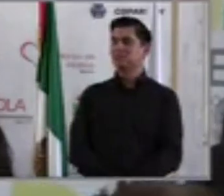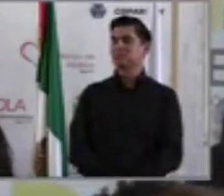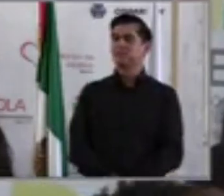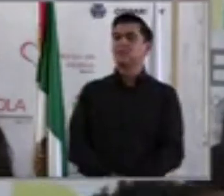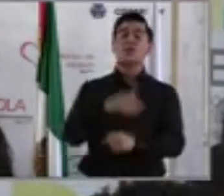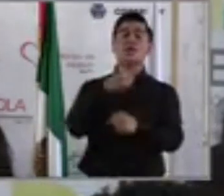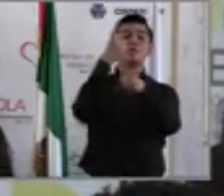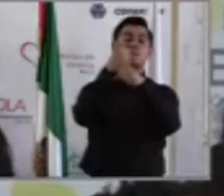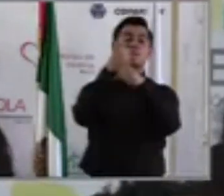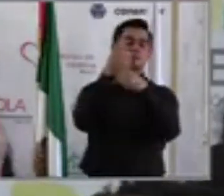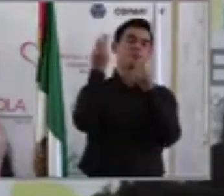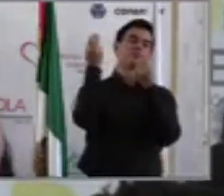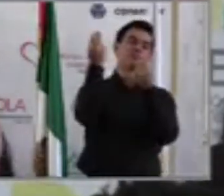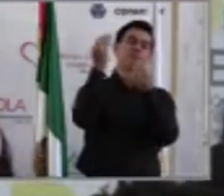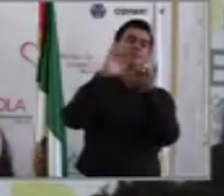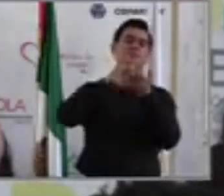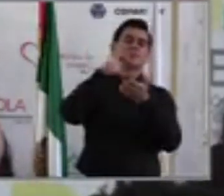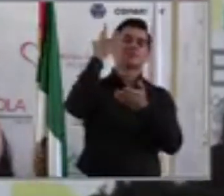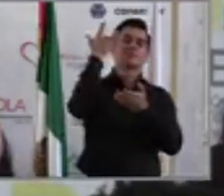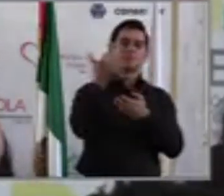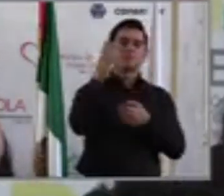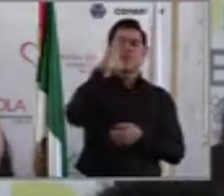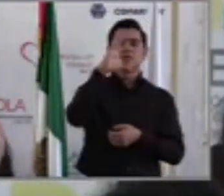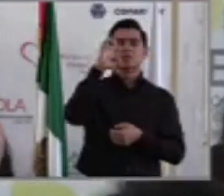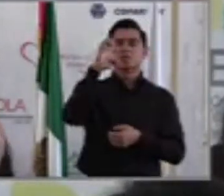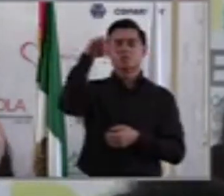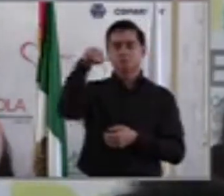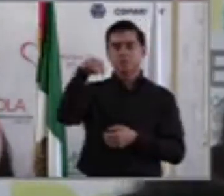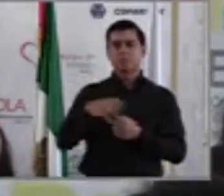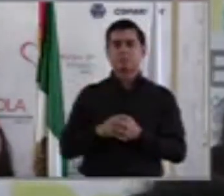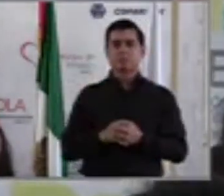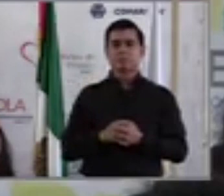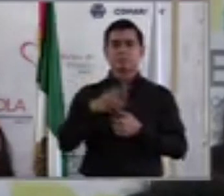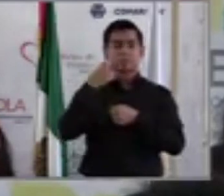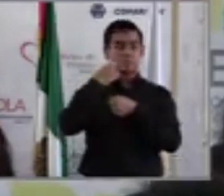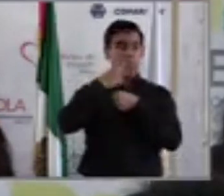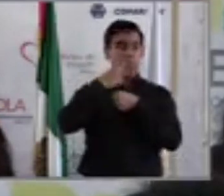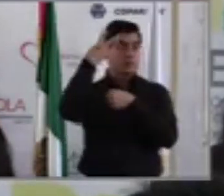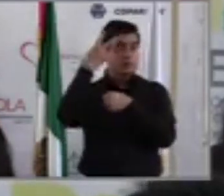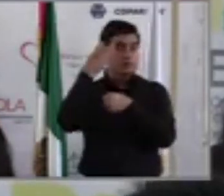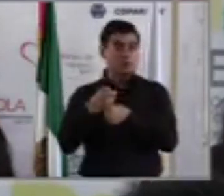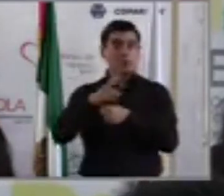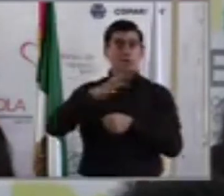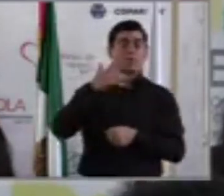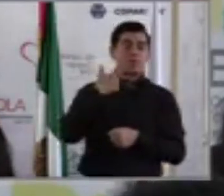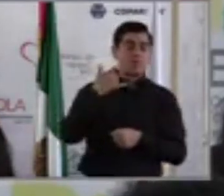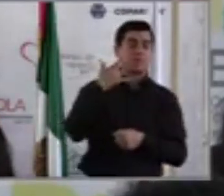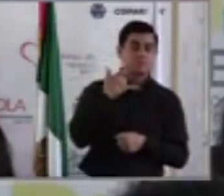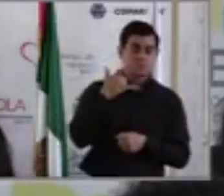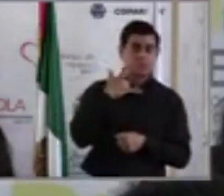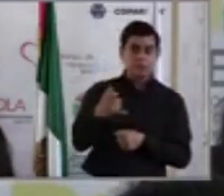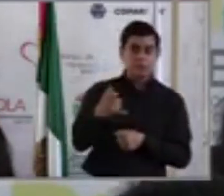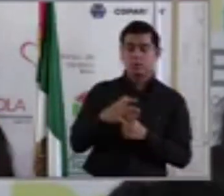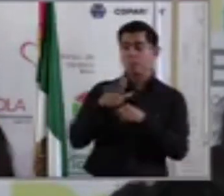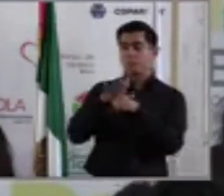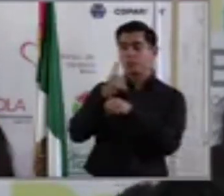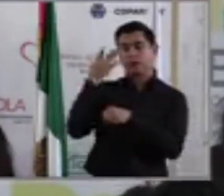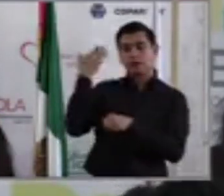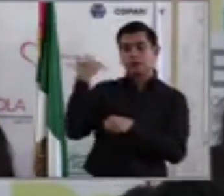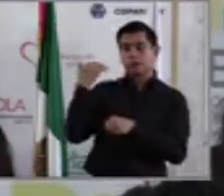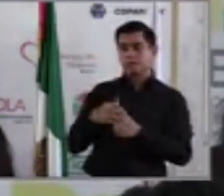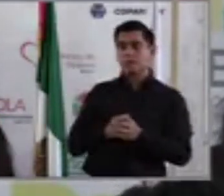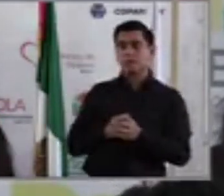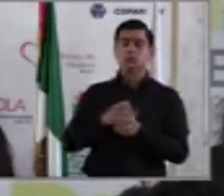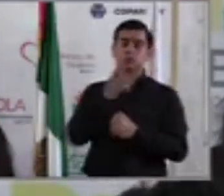Primero, agradecer muchísimo a la Conferencia del Episcopado Mexicano por este gran esfuerzo, que como decían hace un momento, no es un